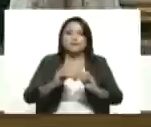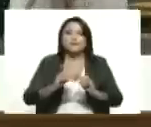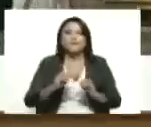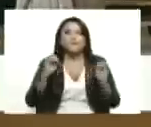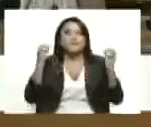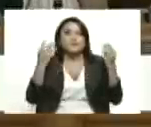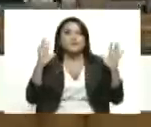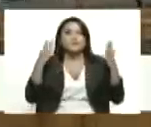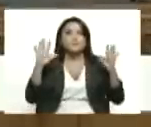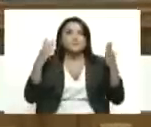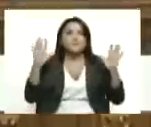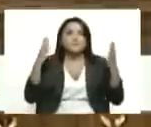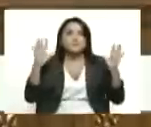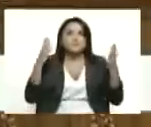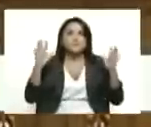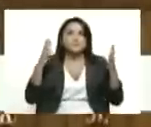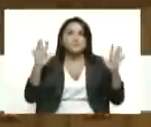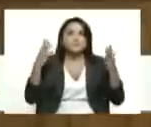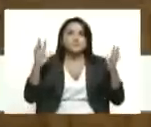Pero